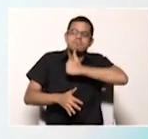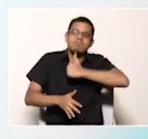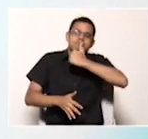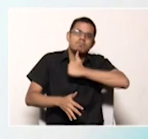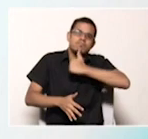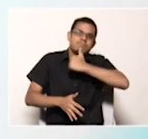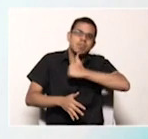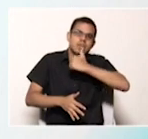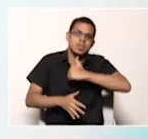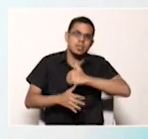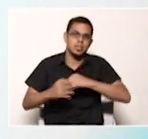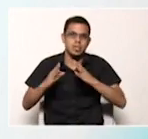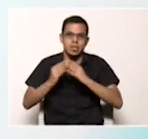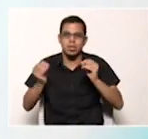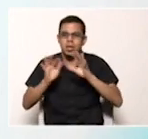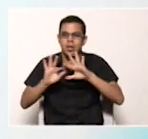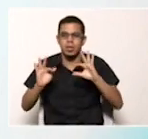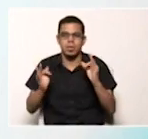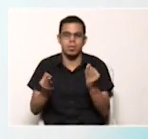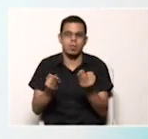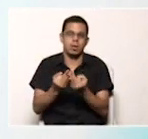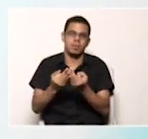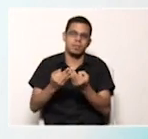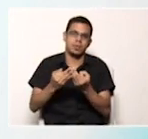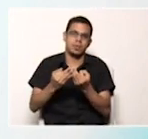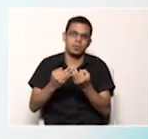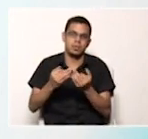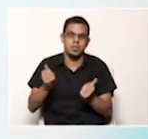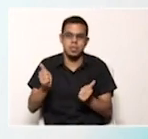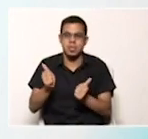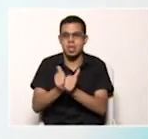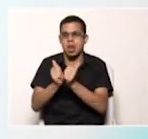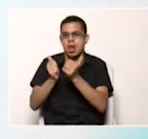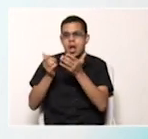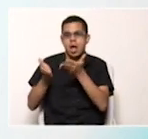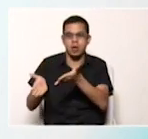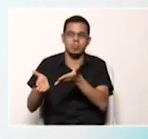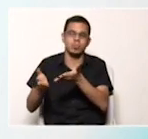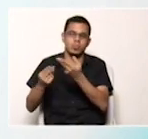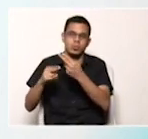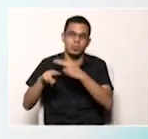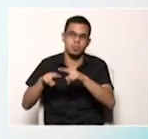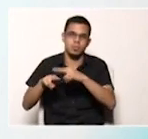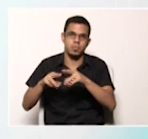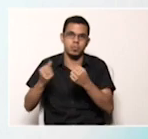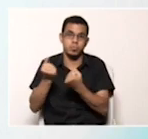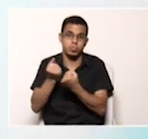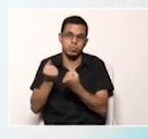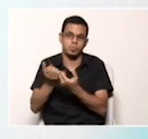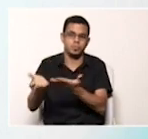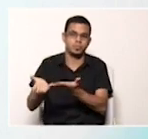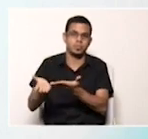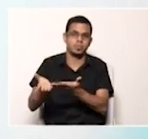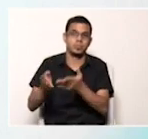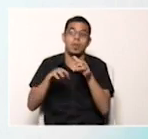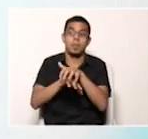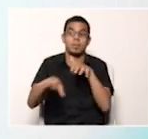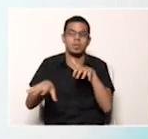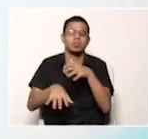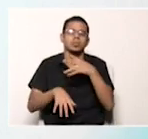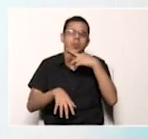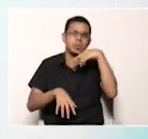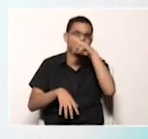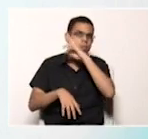por parte de quienes les estamos ayudando en casa. Ciertamente, muchas madres, muchos